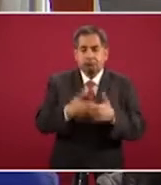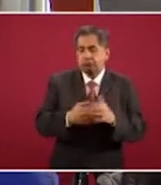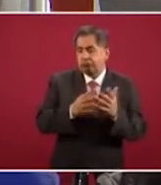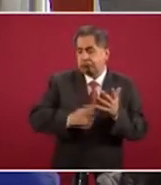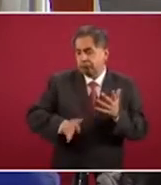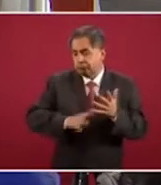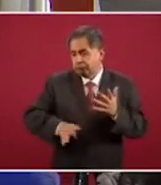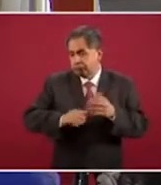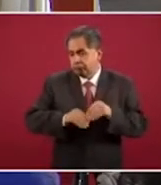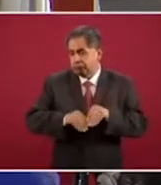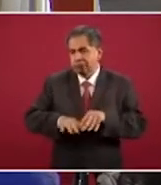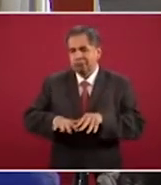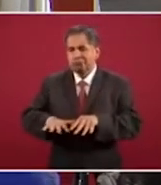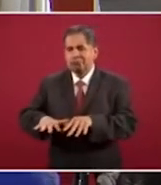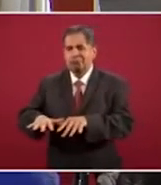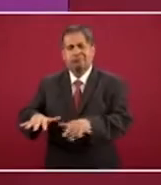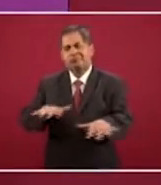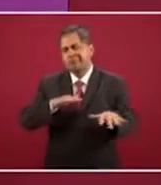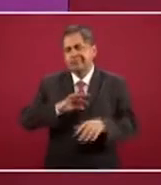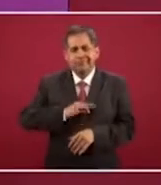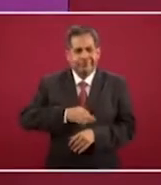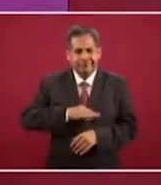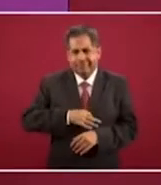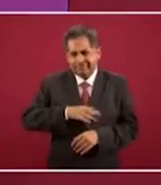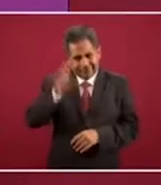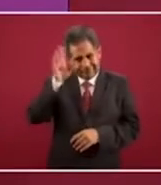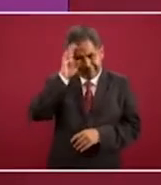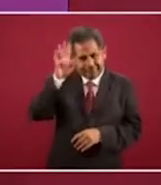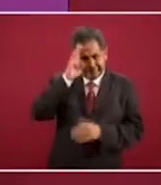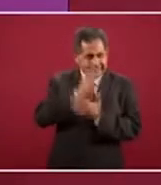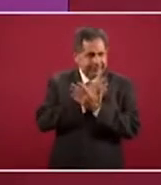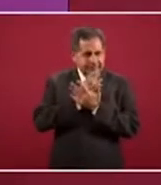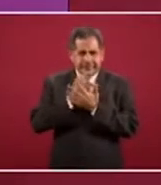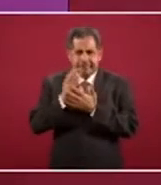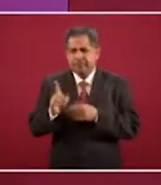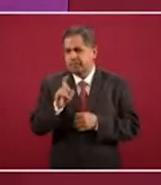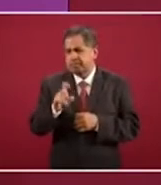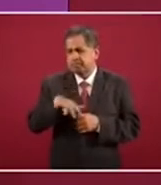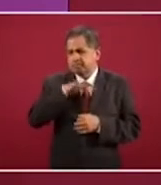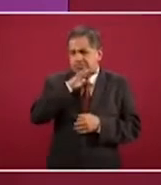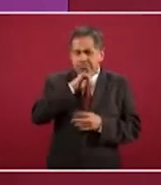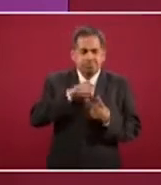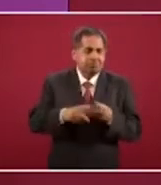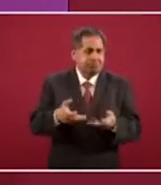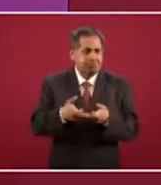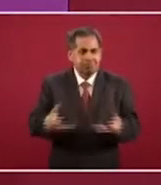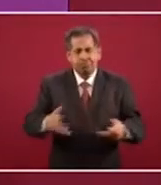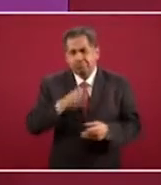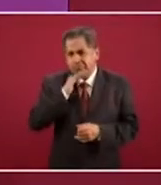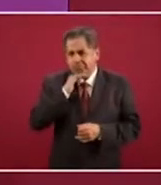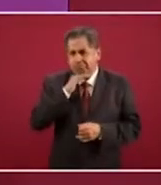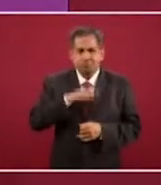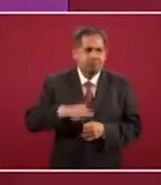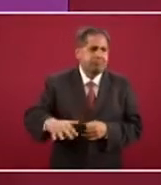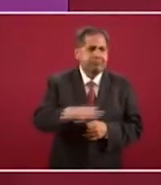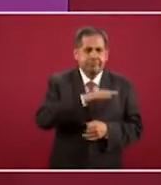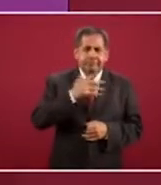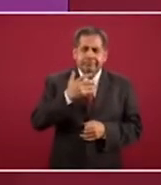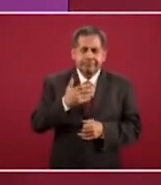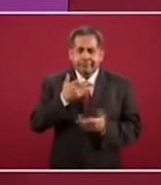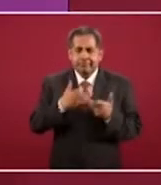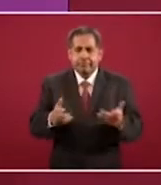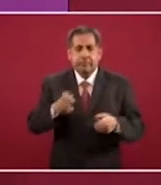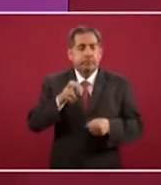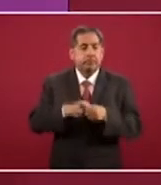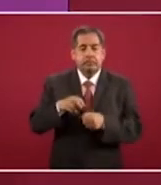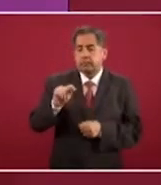se alcanzan niveles realmente extremos de contaminación de agua, suelo, tierra. Me refiero a la región